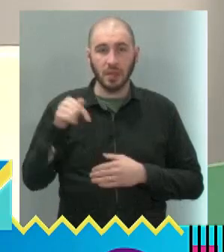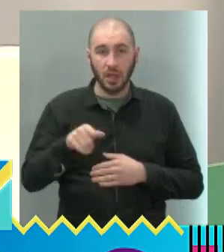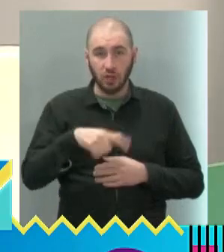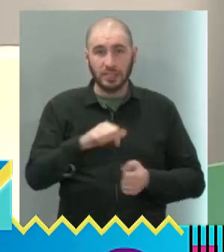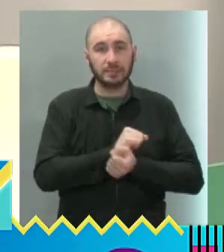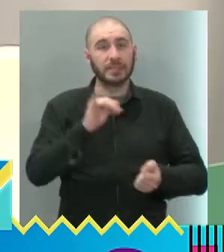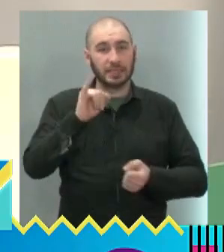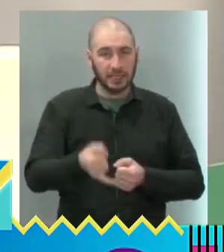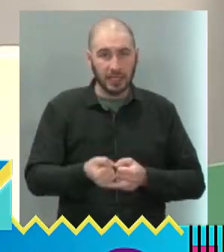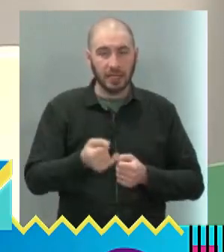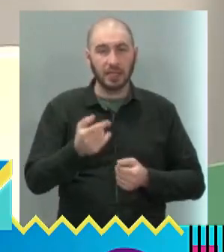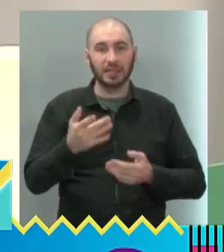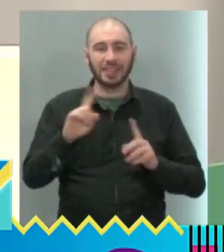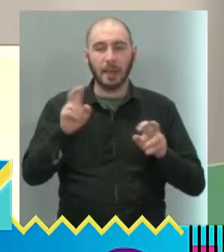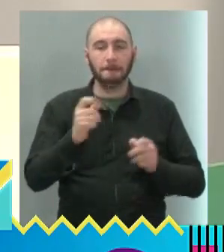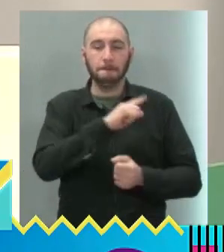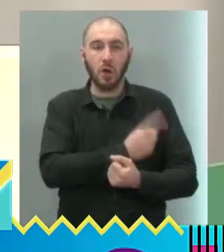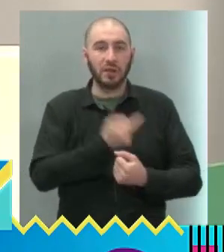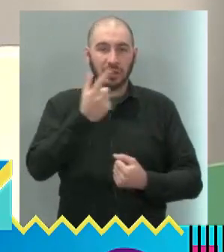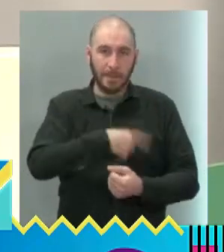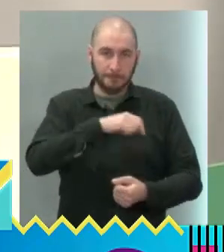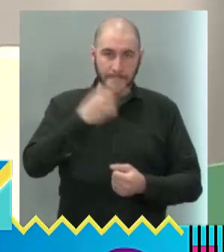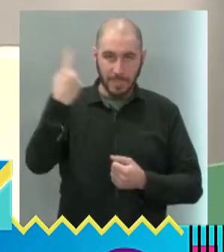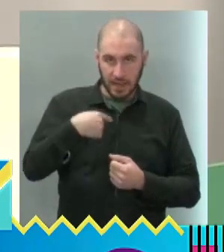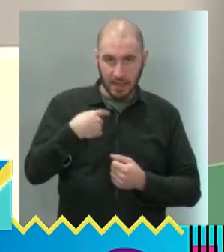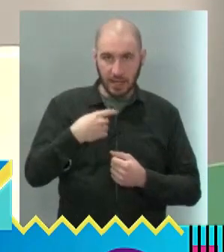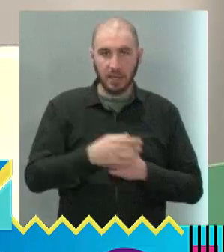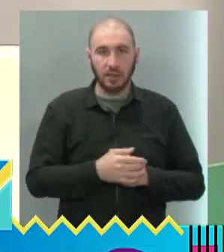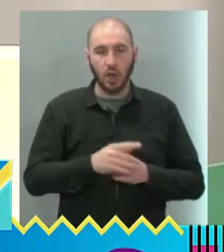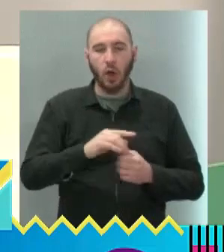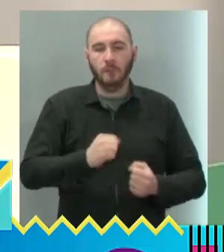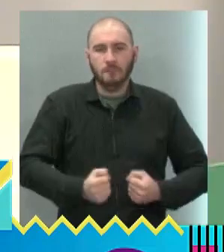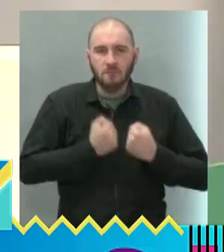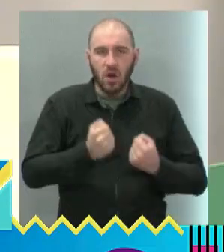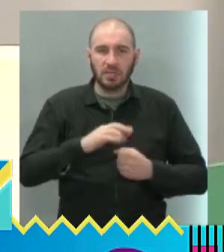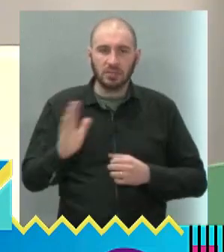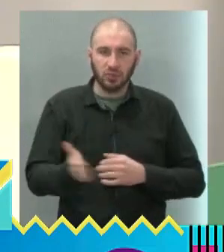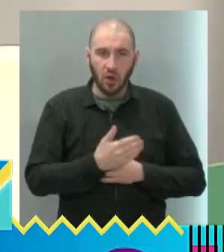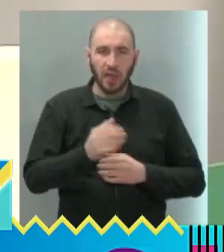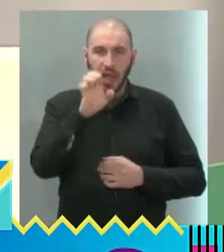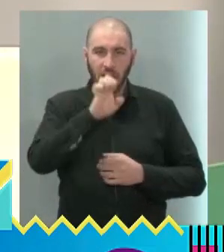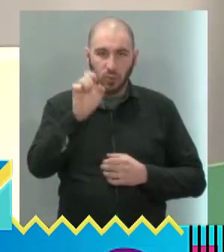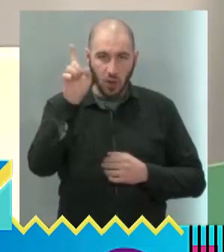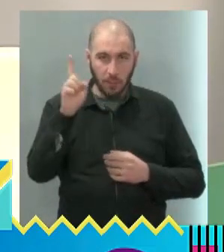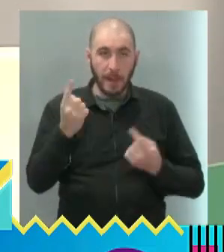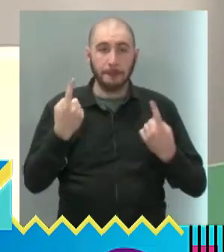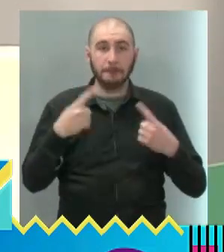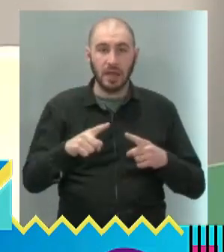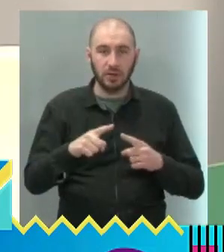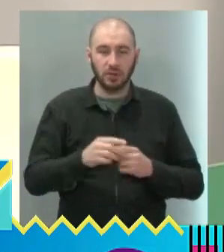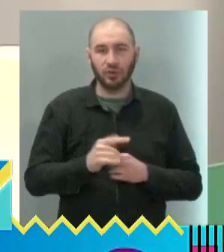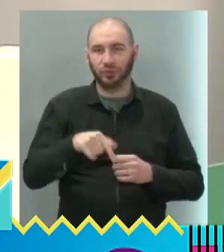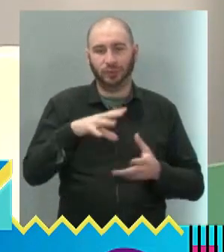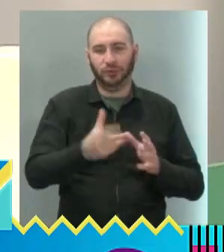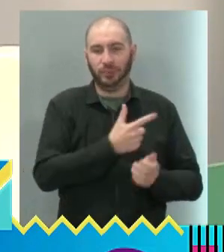establecimos la independencia respecto al poder español y a toda potencia europea, pero no nos dimos